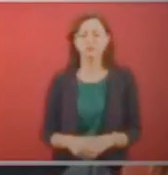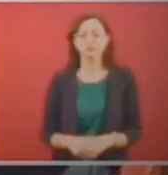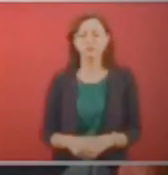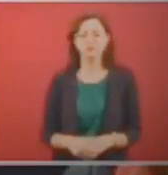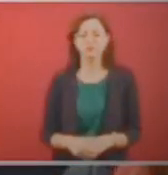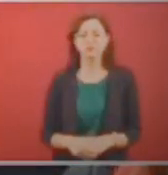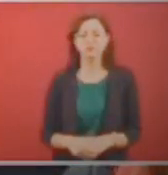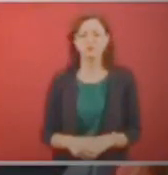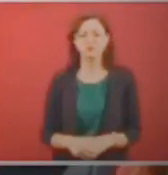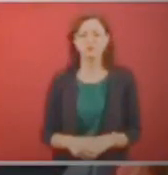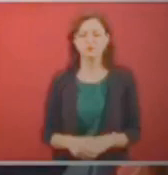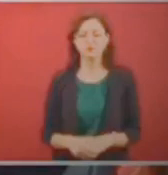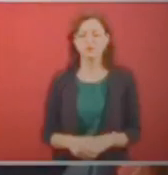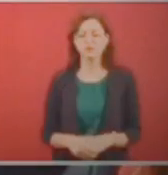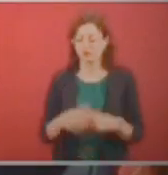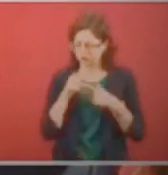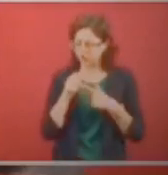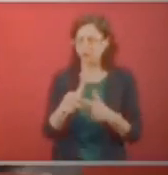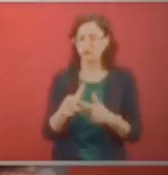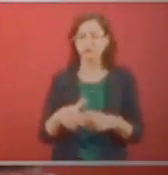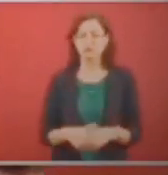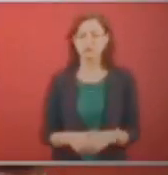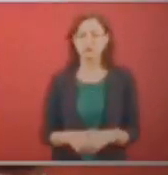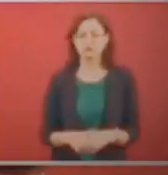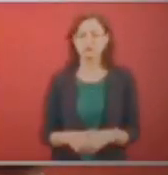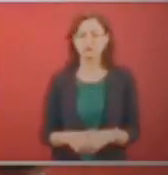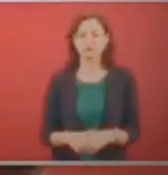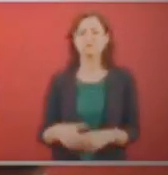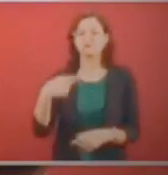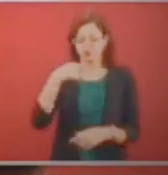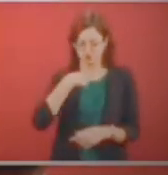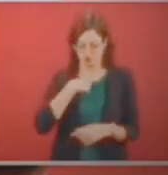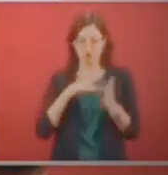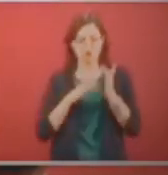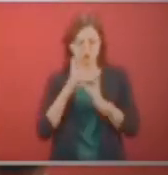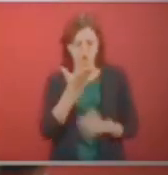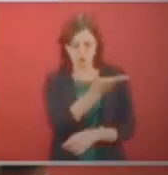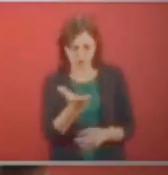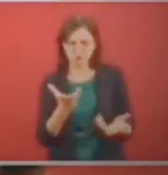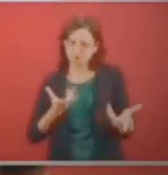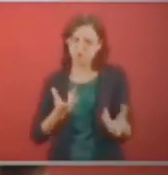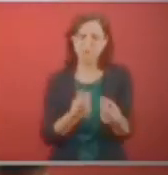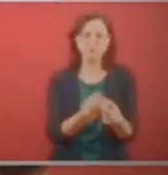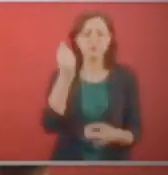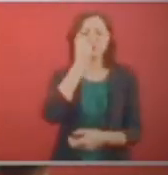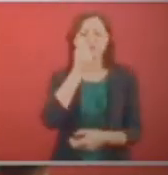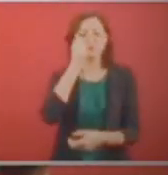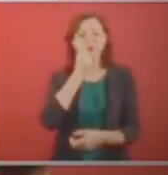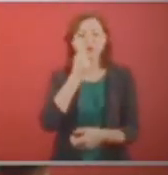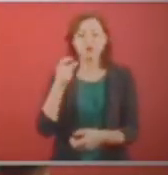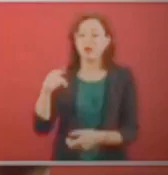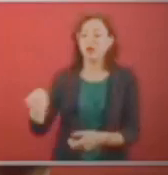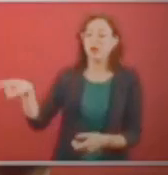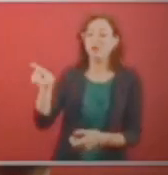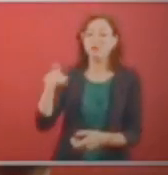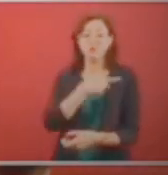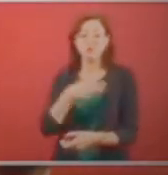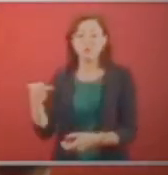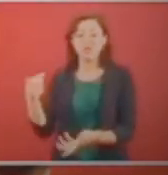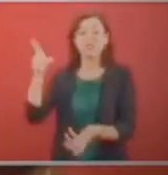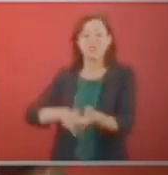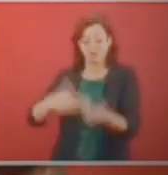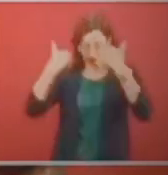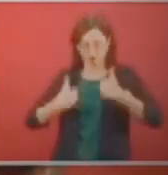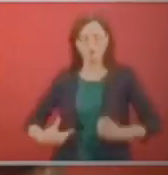dice Jesús, yo estaré siempre con vosotros, en los pobres, presente en